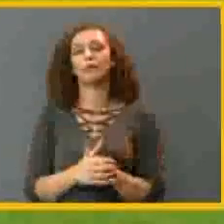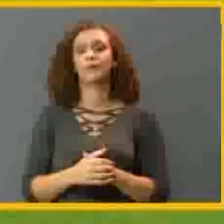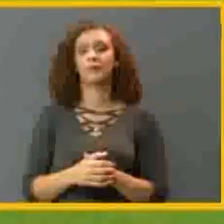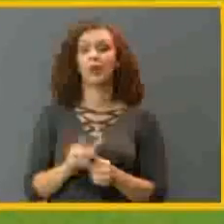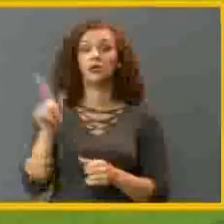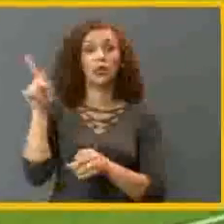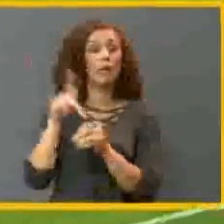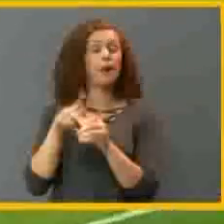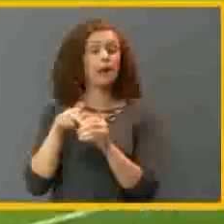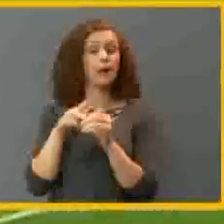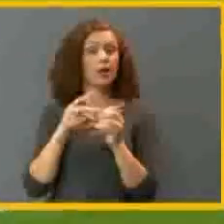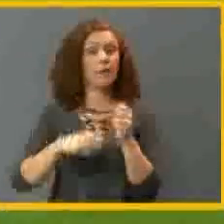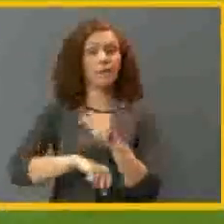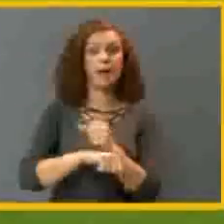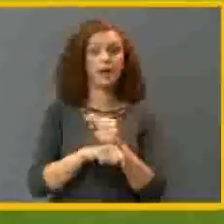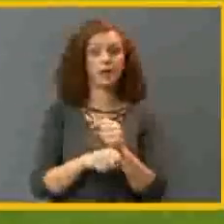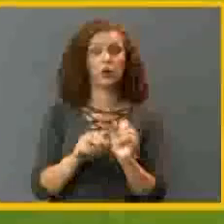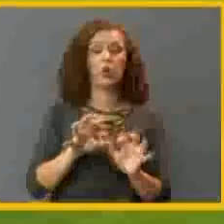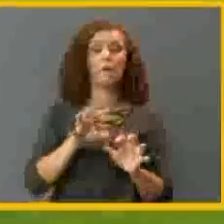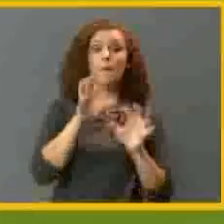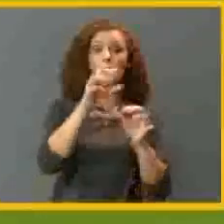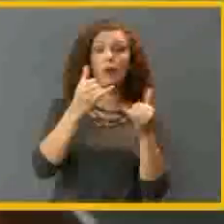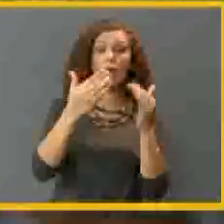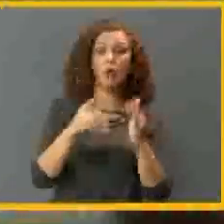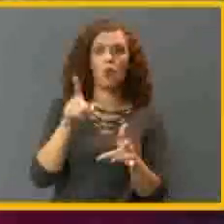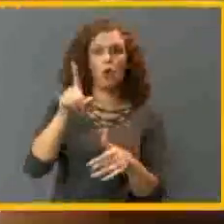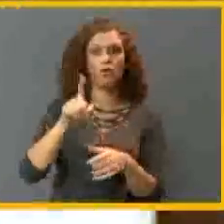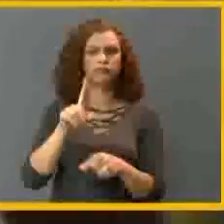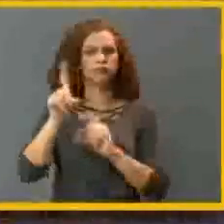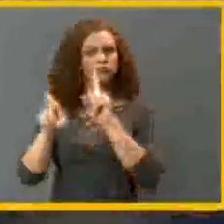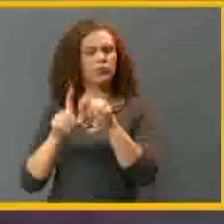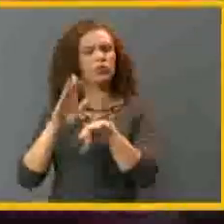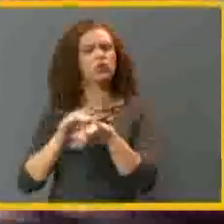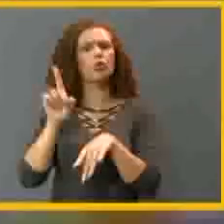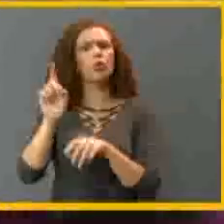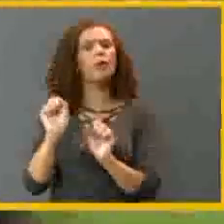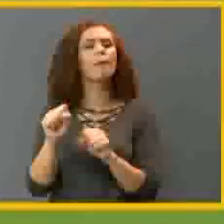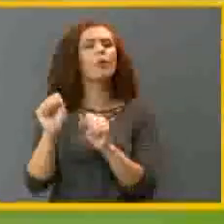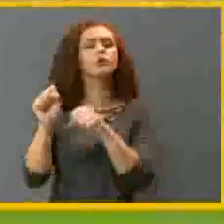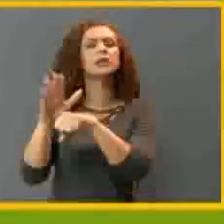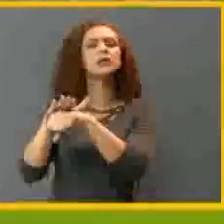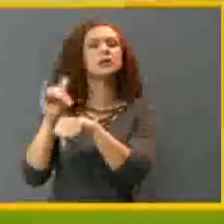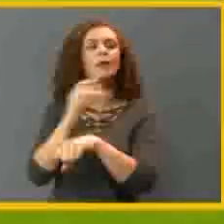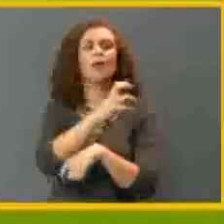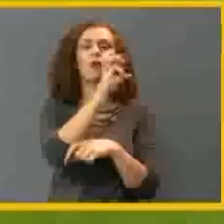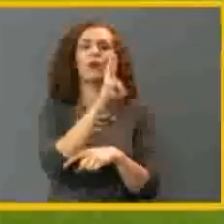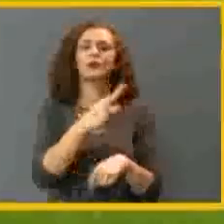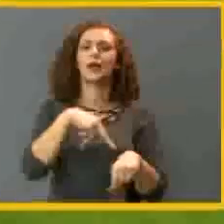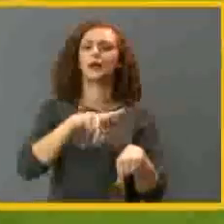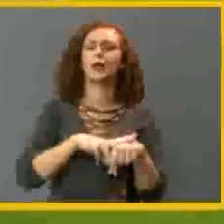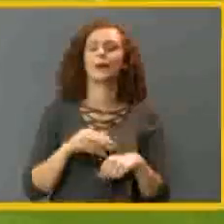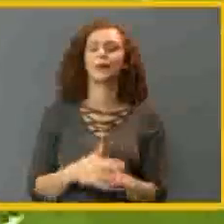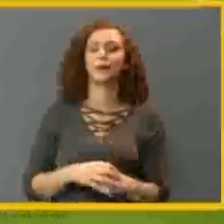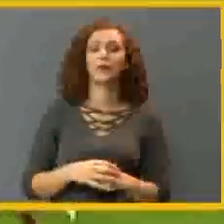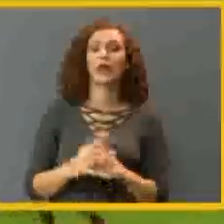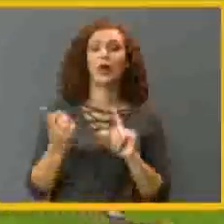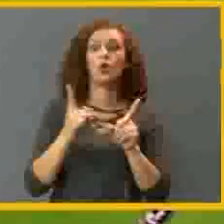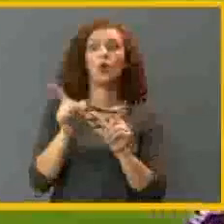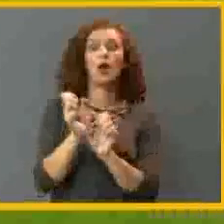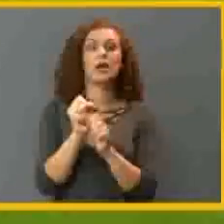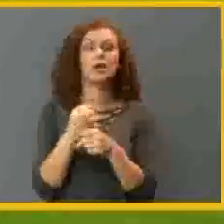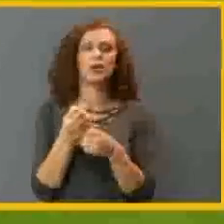su participación en el partido ante Pumas, el jugador fue consultado acerca de un posible llamado a selección nacional, lo cual